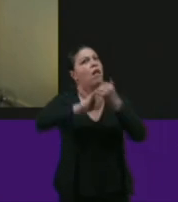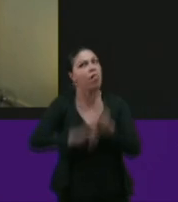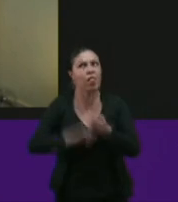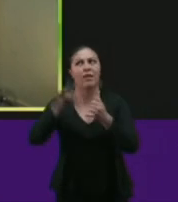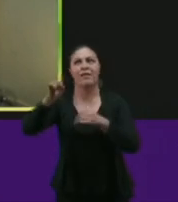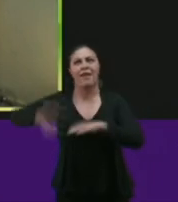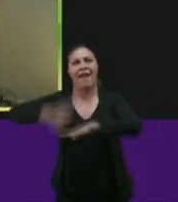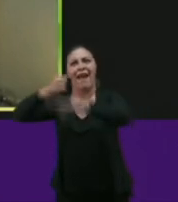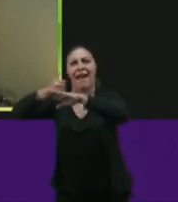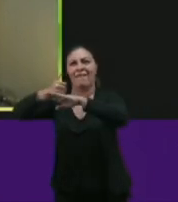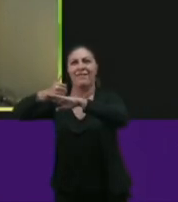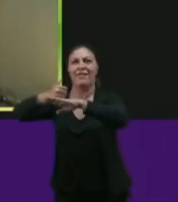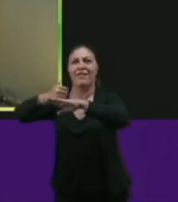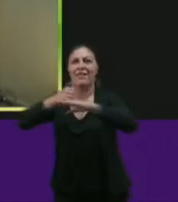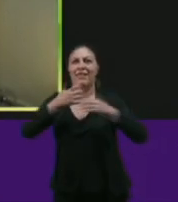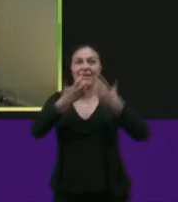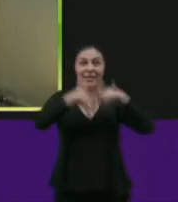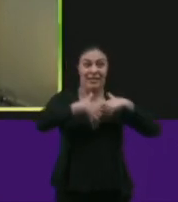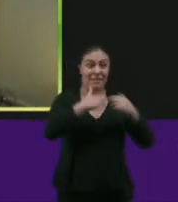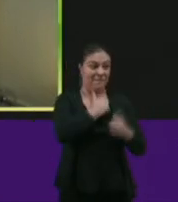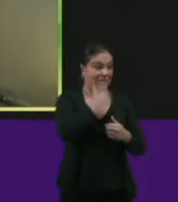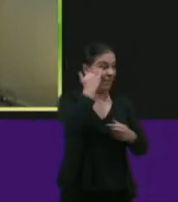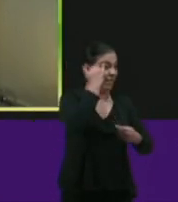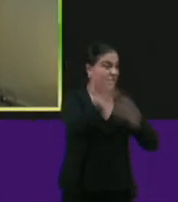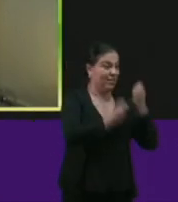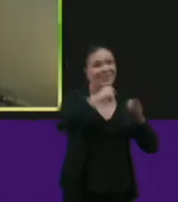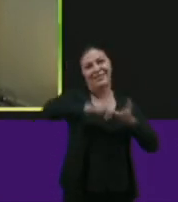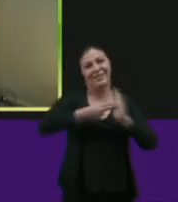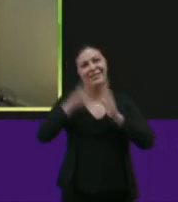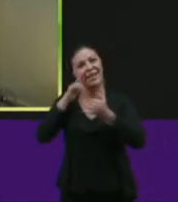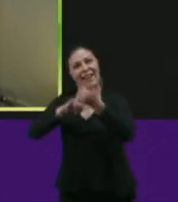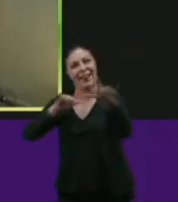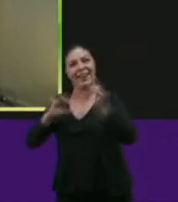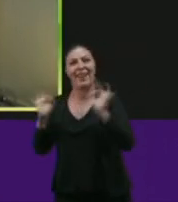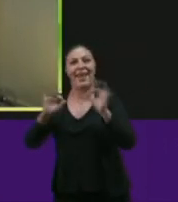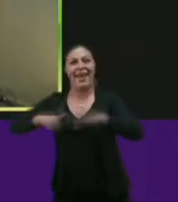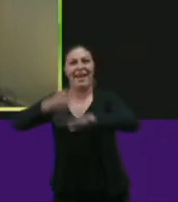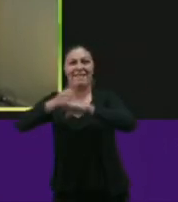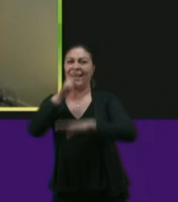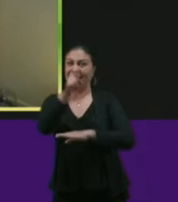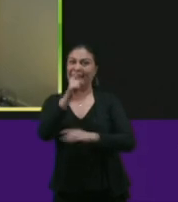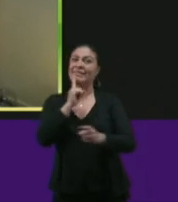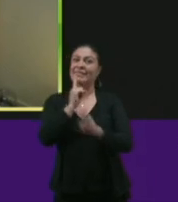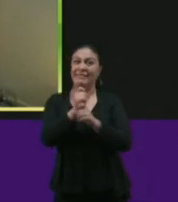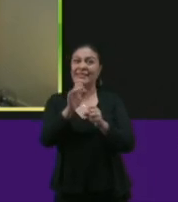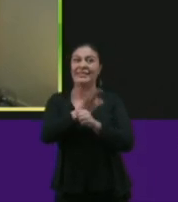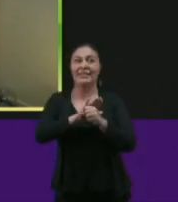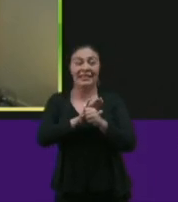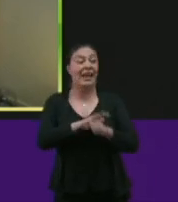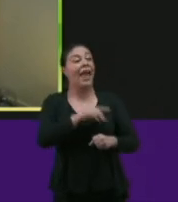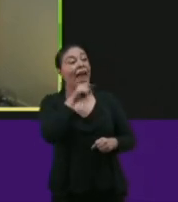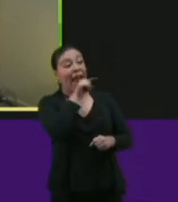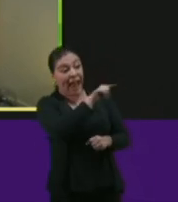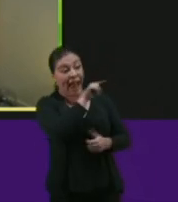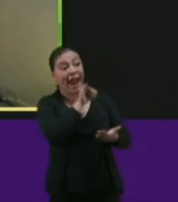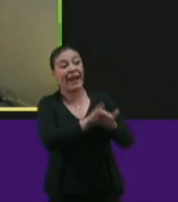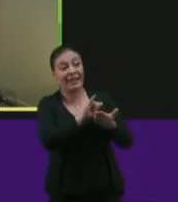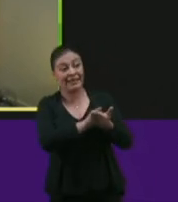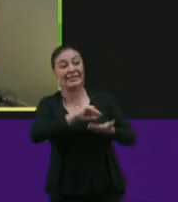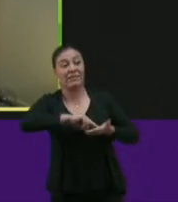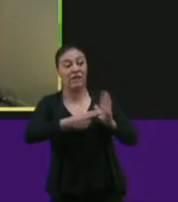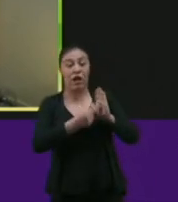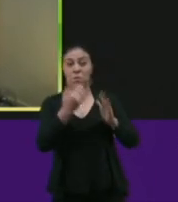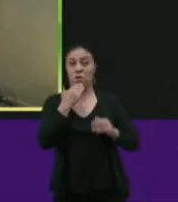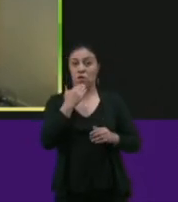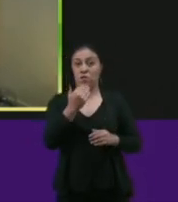Entonces eso yo creo que también... Definitivamente, ese es el downside, esa es la parte negativa de darle participación a alguien que te esté